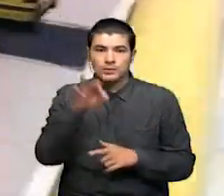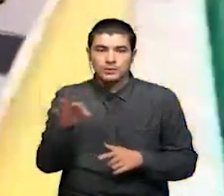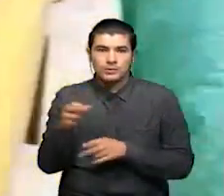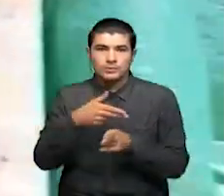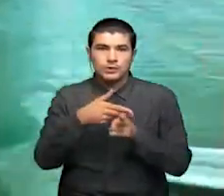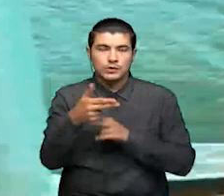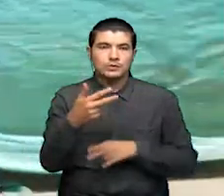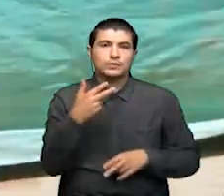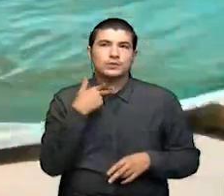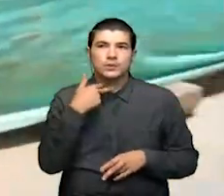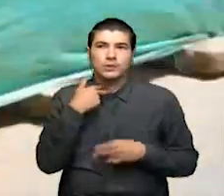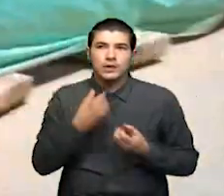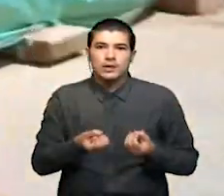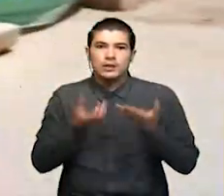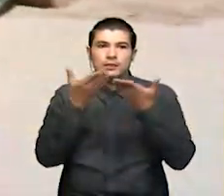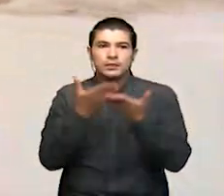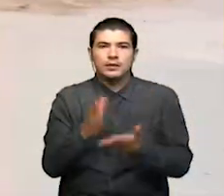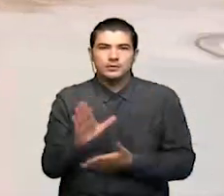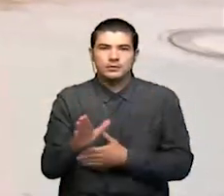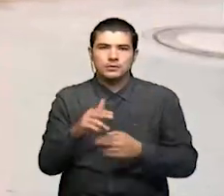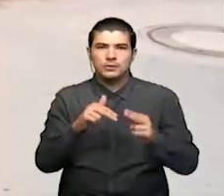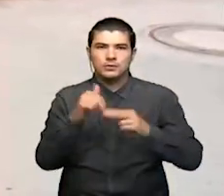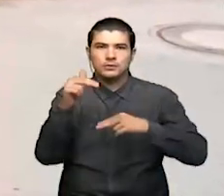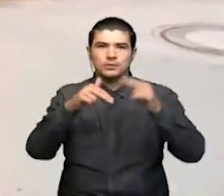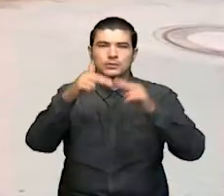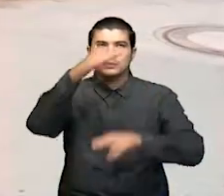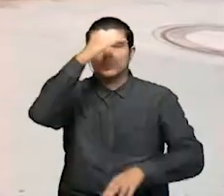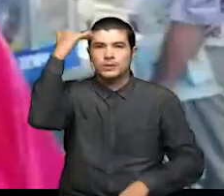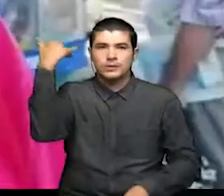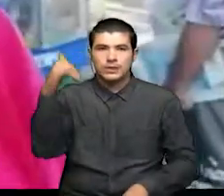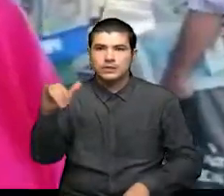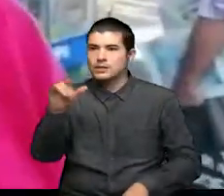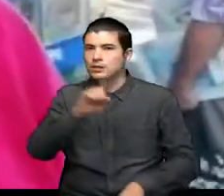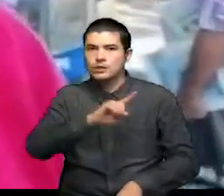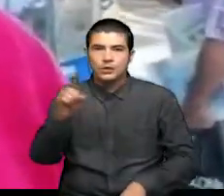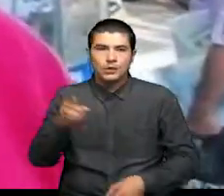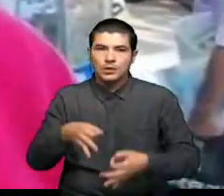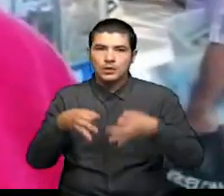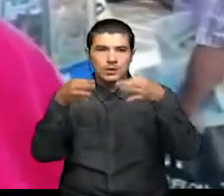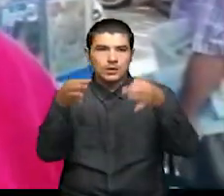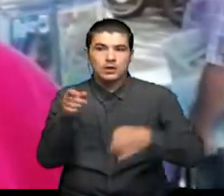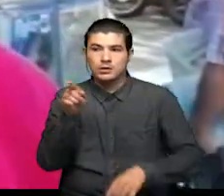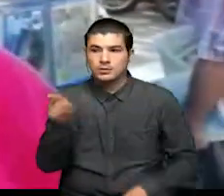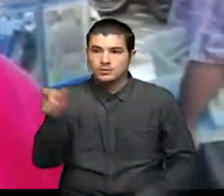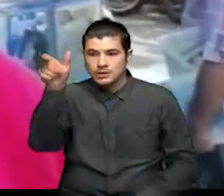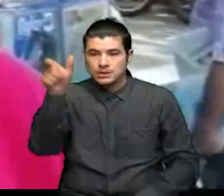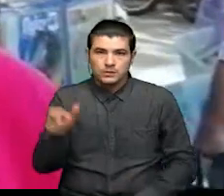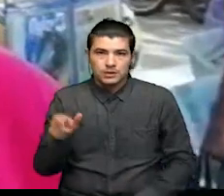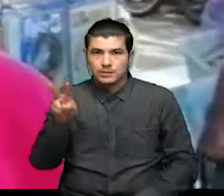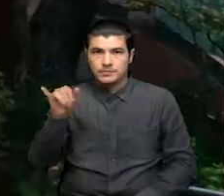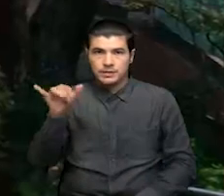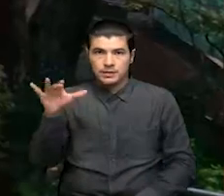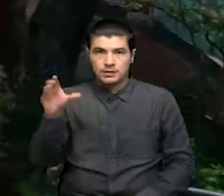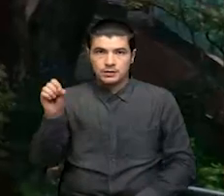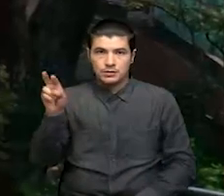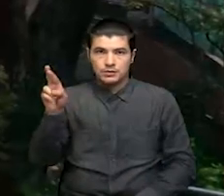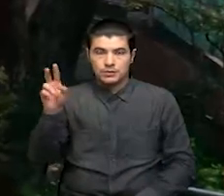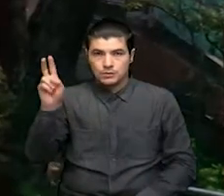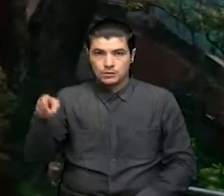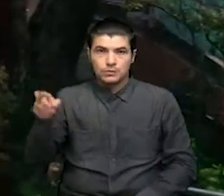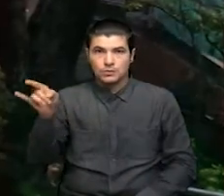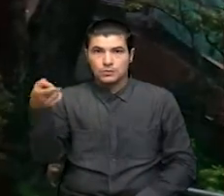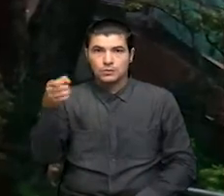noviembre esta obra por fin y no se ha dilatada más para que habitantes como don víctor julio puedan recuperar la tranquilidad